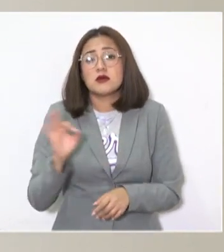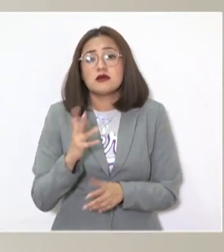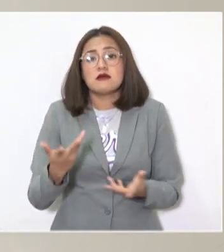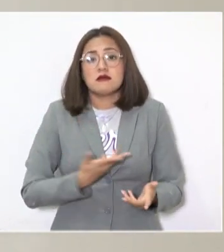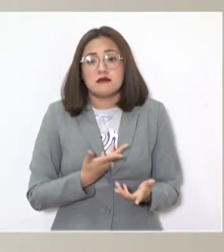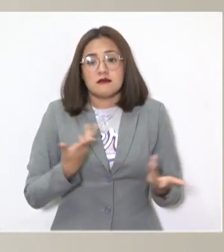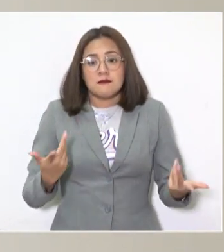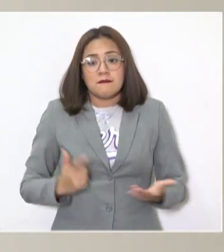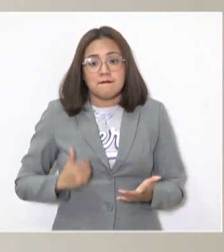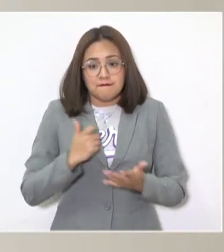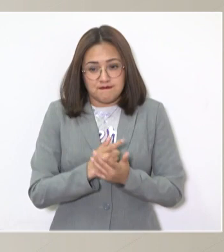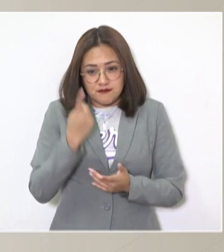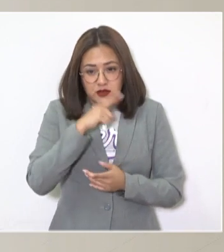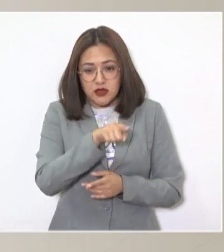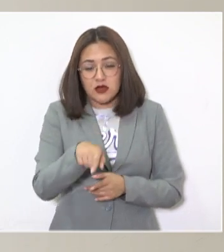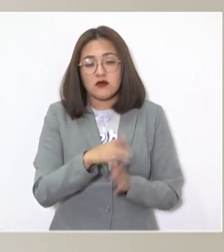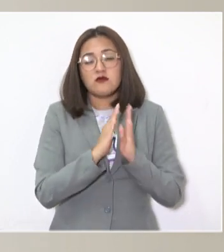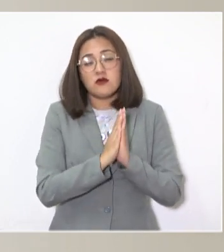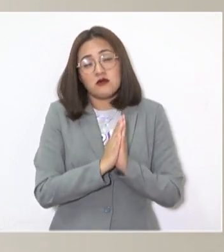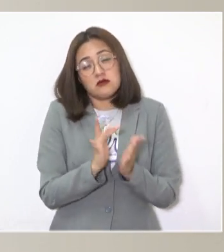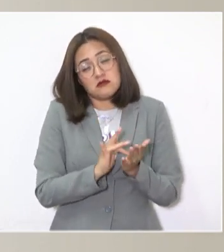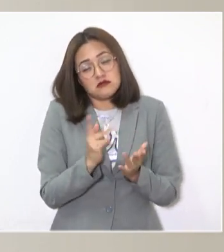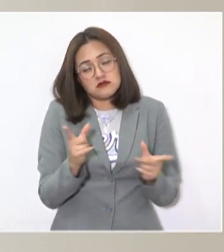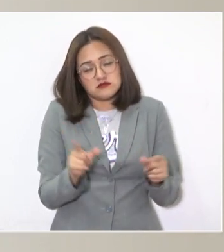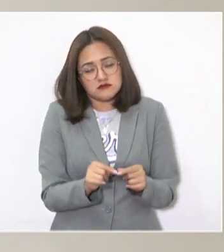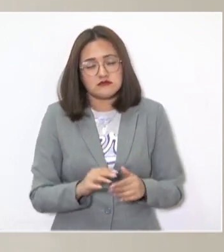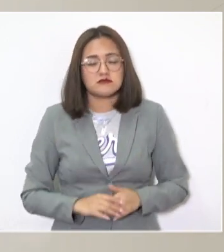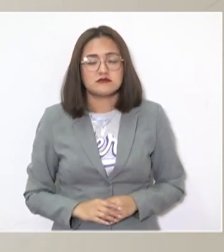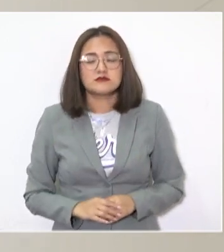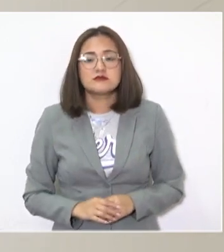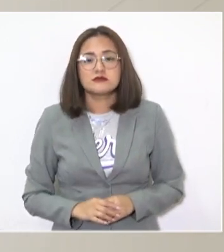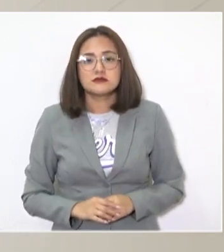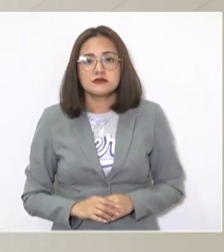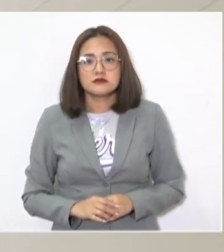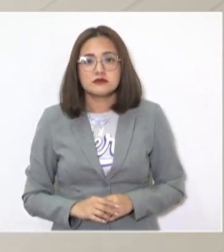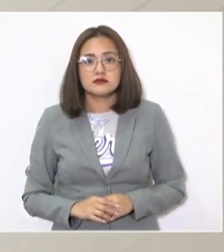considerar un pago de favores. Es todo y muchas gracias.